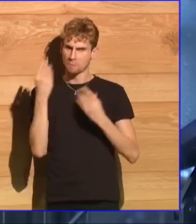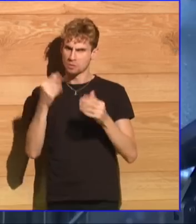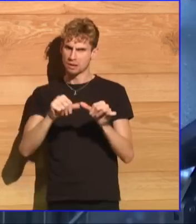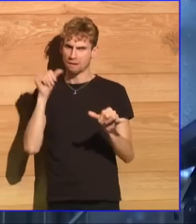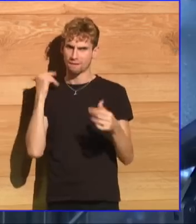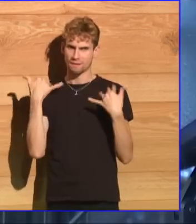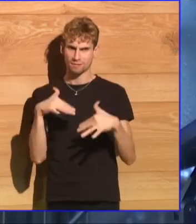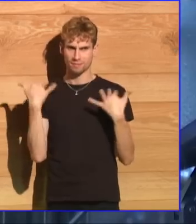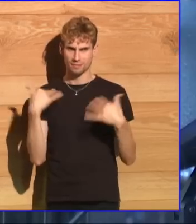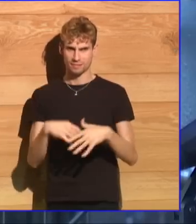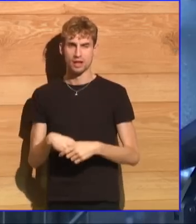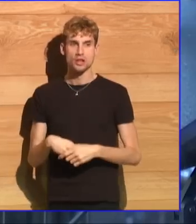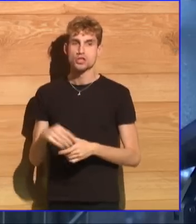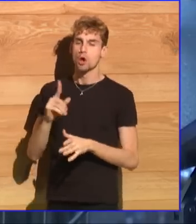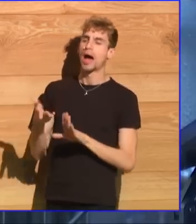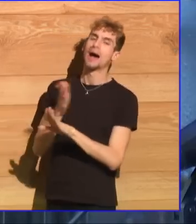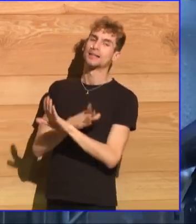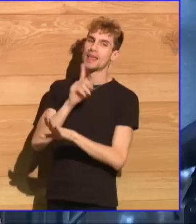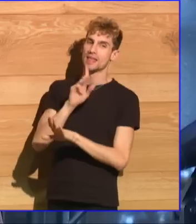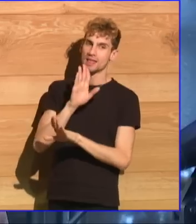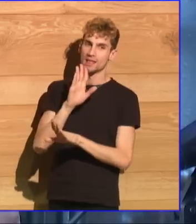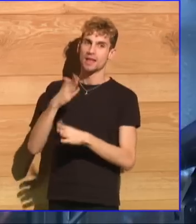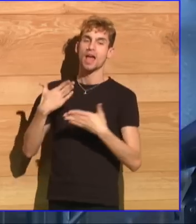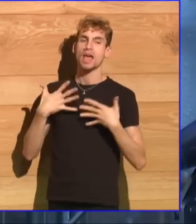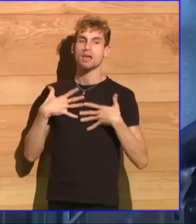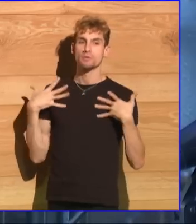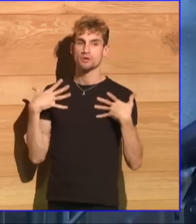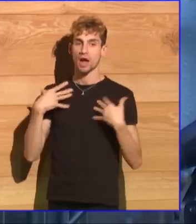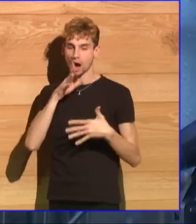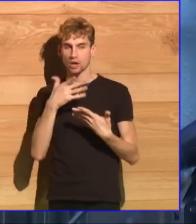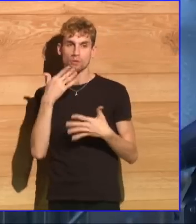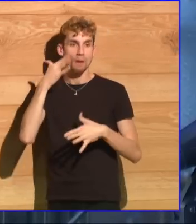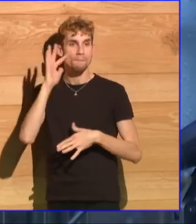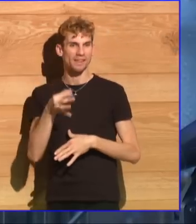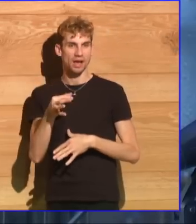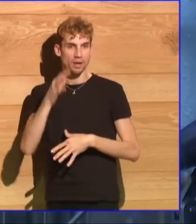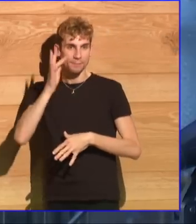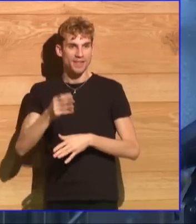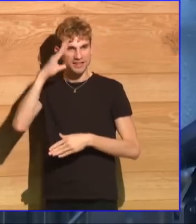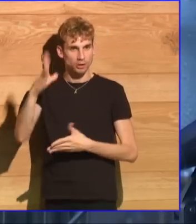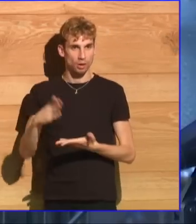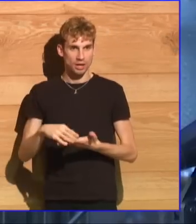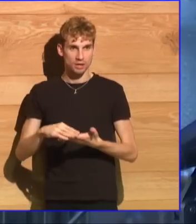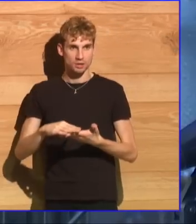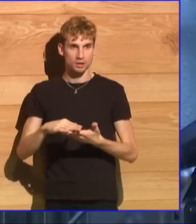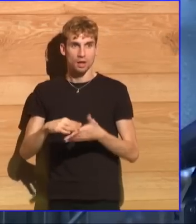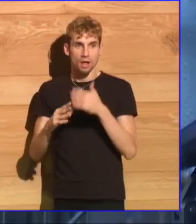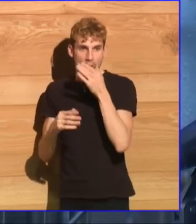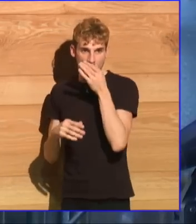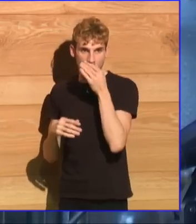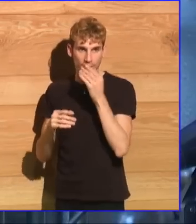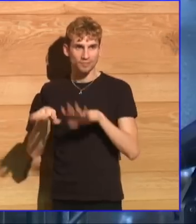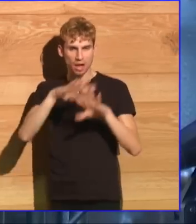muchas líneas de emocional. Era diálogo. emocional, vale. Antes era emocional. Vale, vale. En este caso es una verdad Vale. intelectual, Vale. aprehensible ¿Heurística? por el